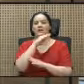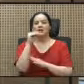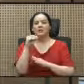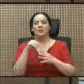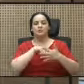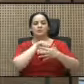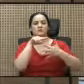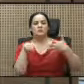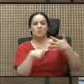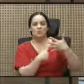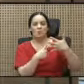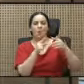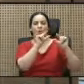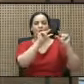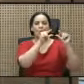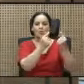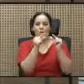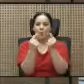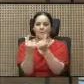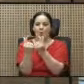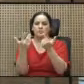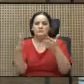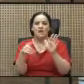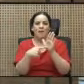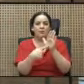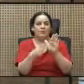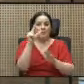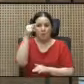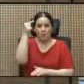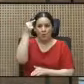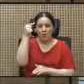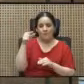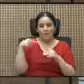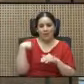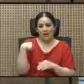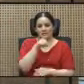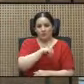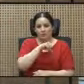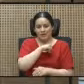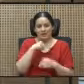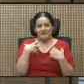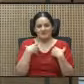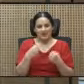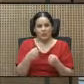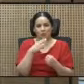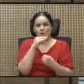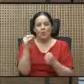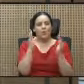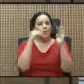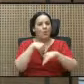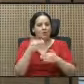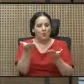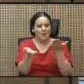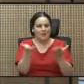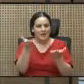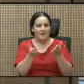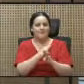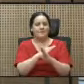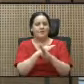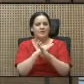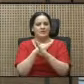grupos indicados por las autoridades de salud. Es decir, no existe un balance en la inmunización